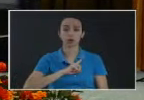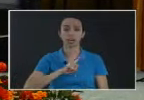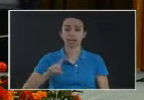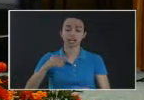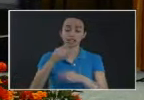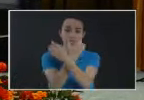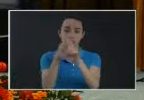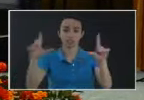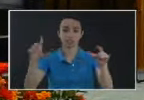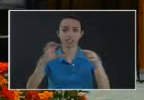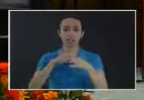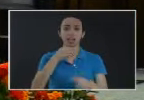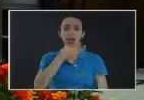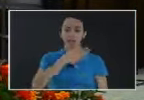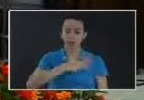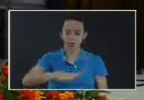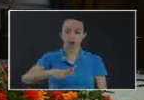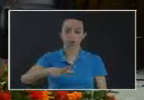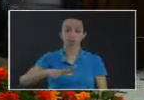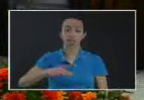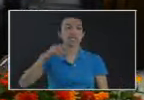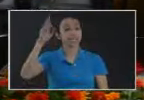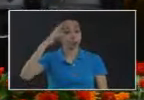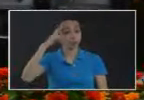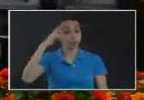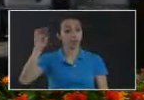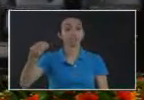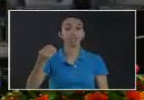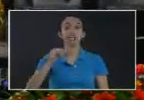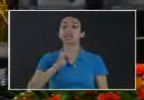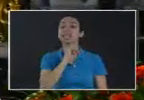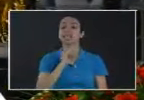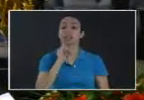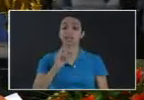Y recuérdate que el pueblo de Israel es figura para nosotros.